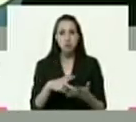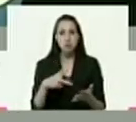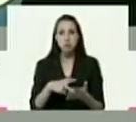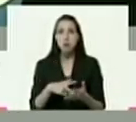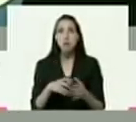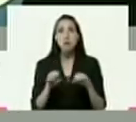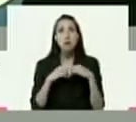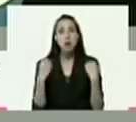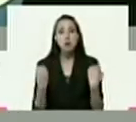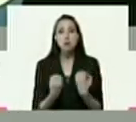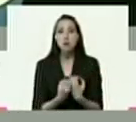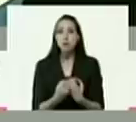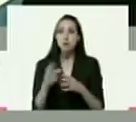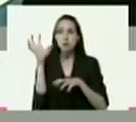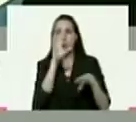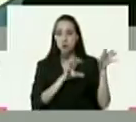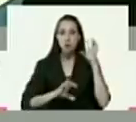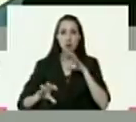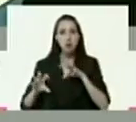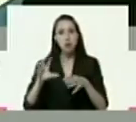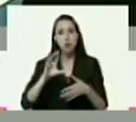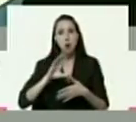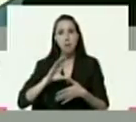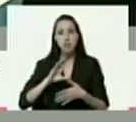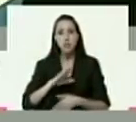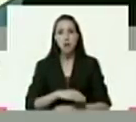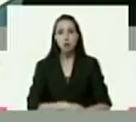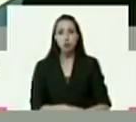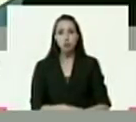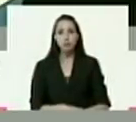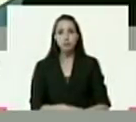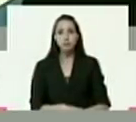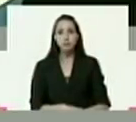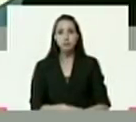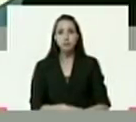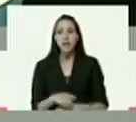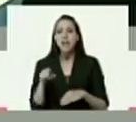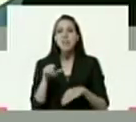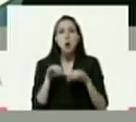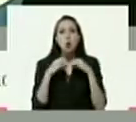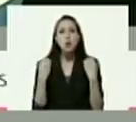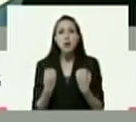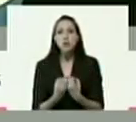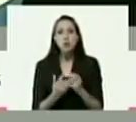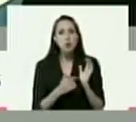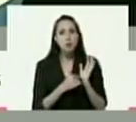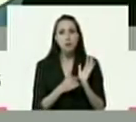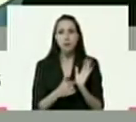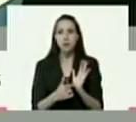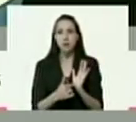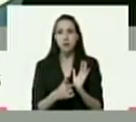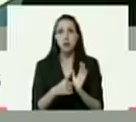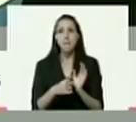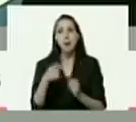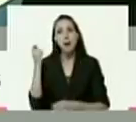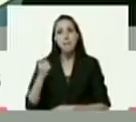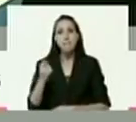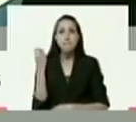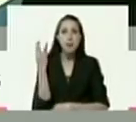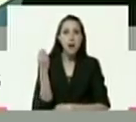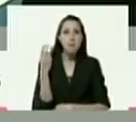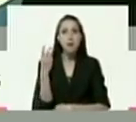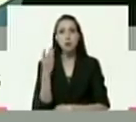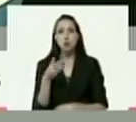Estados Americanos. La Organización de Estados Americanos no es una organización de representantes de parlamentos o de asambleas,